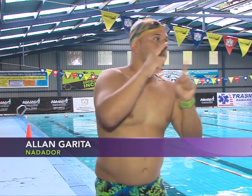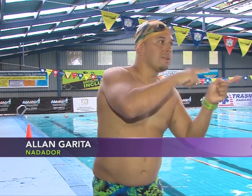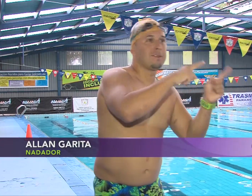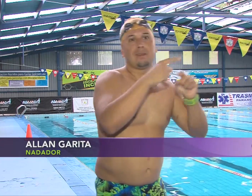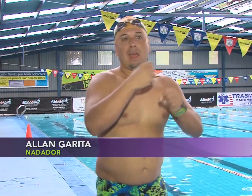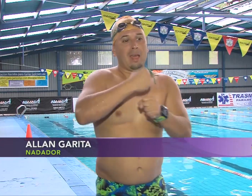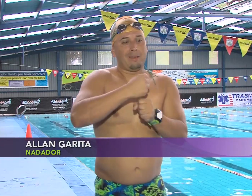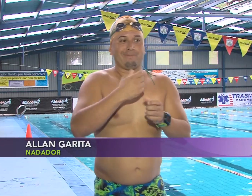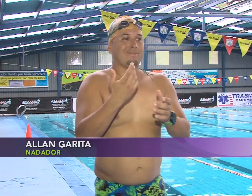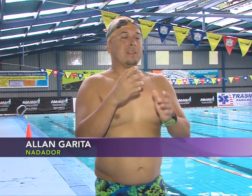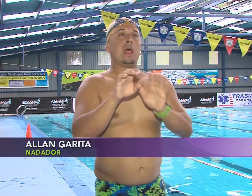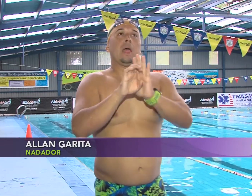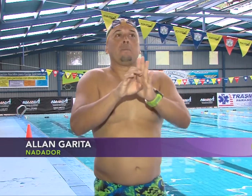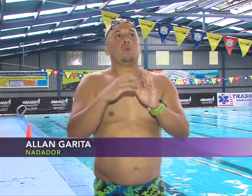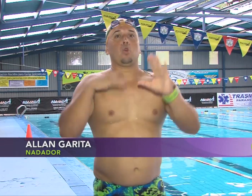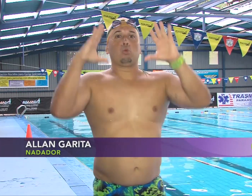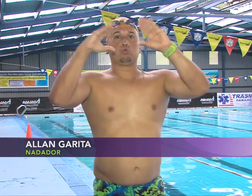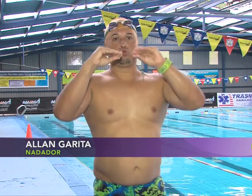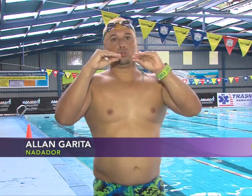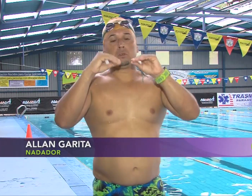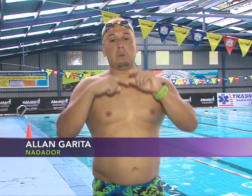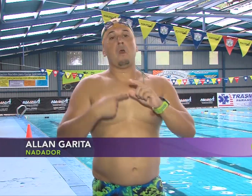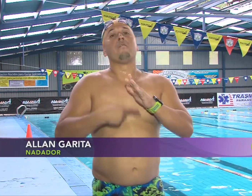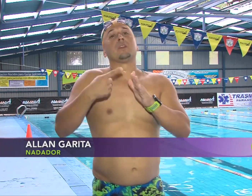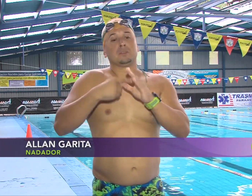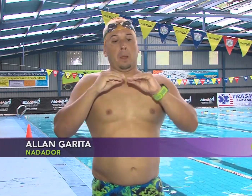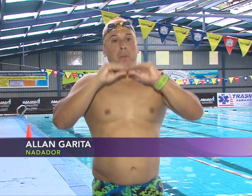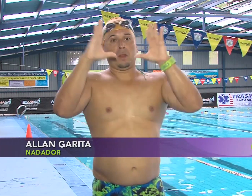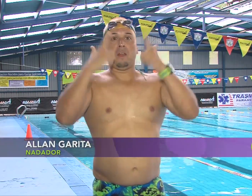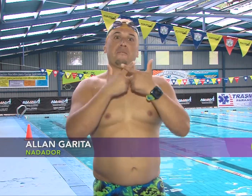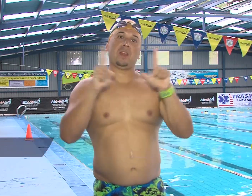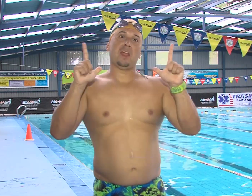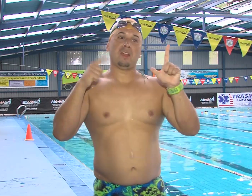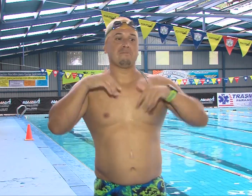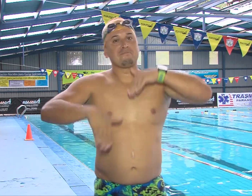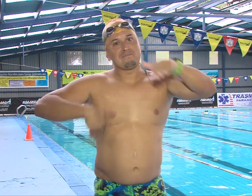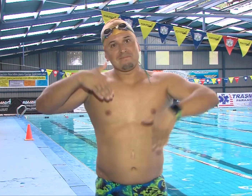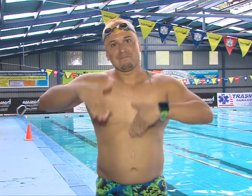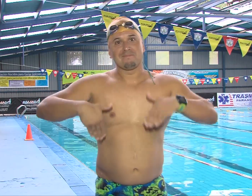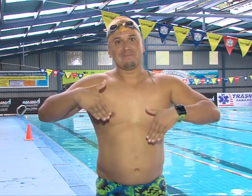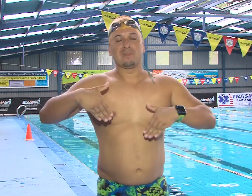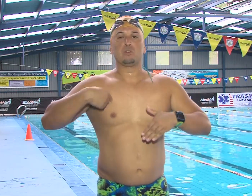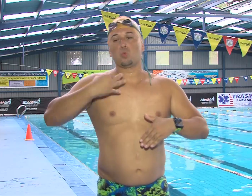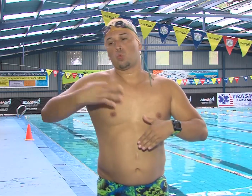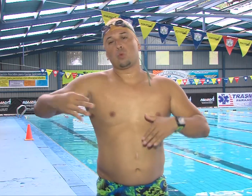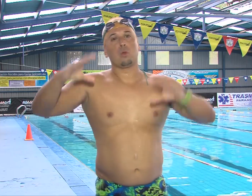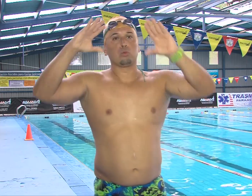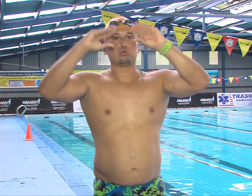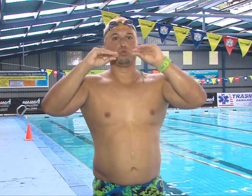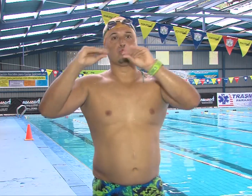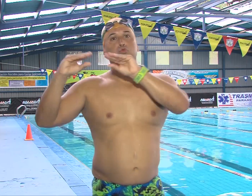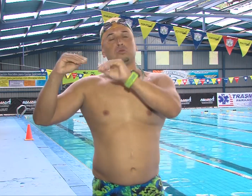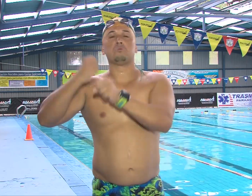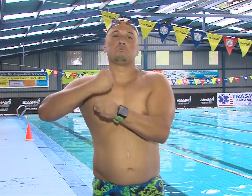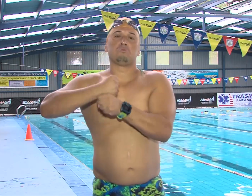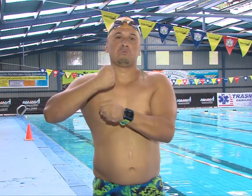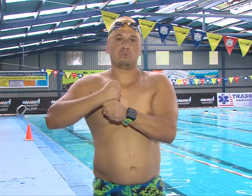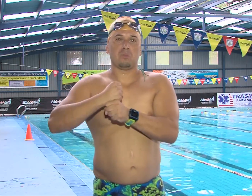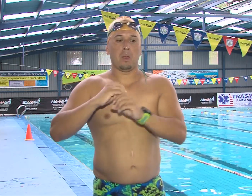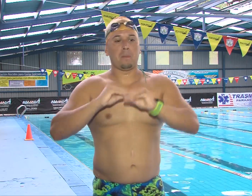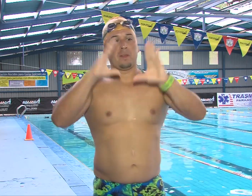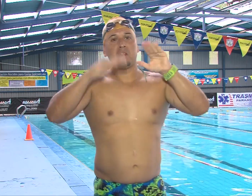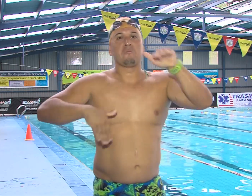estar en San José y Pérez Celedón. Yo entreno entre las noches y algunas mañanas que tengo libres. Pero sí, yo entreno todas las noches porque